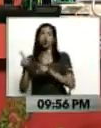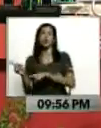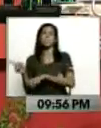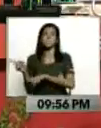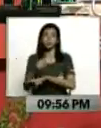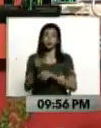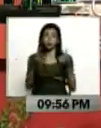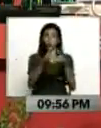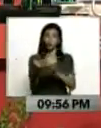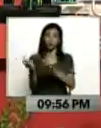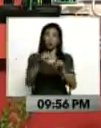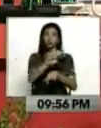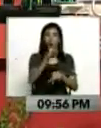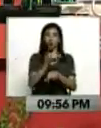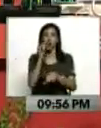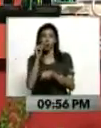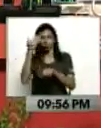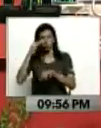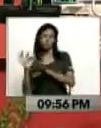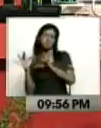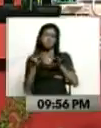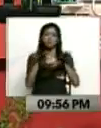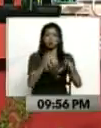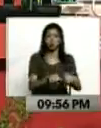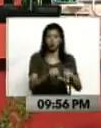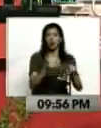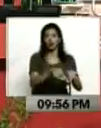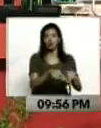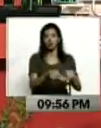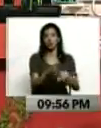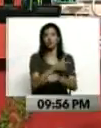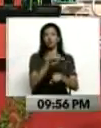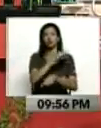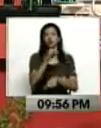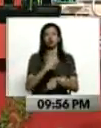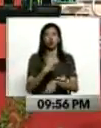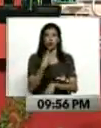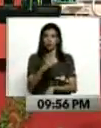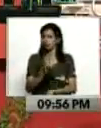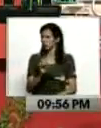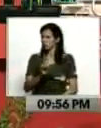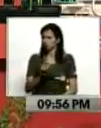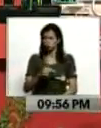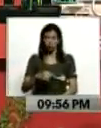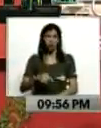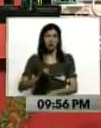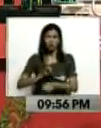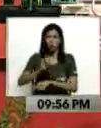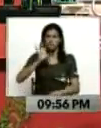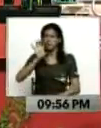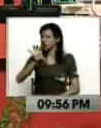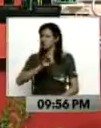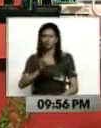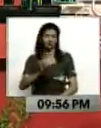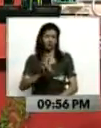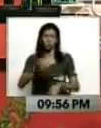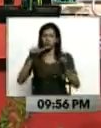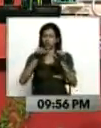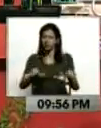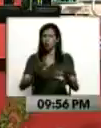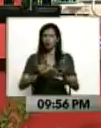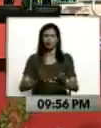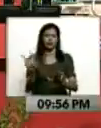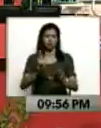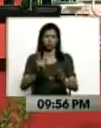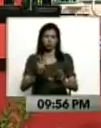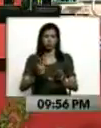Chávez su tarea En aquel sector y yo le dije que yo no me voy de mi país que mi país es Venezuela y que no estaba